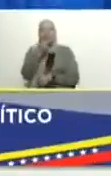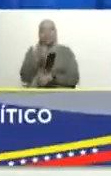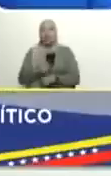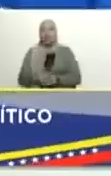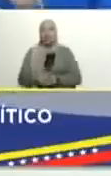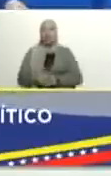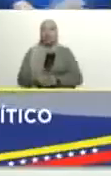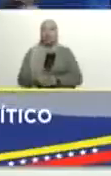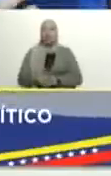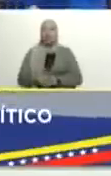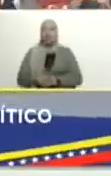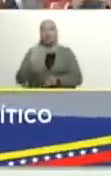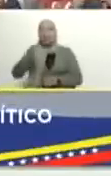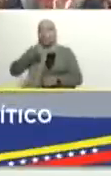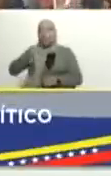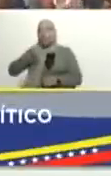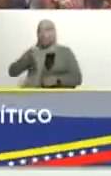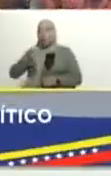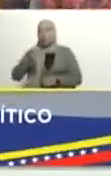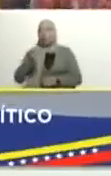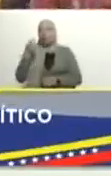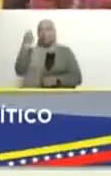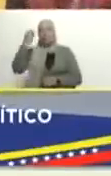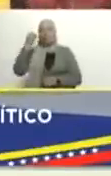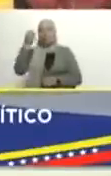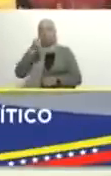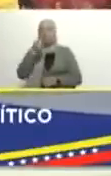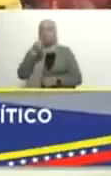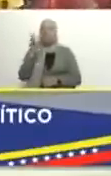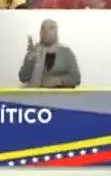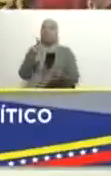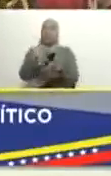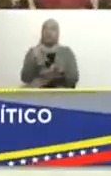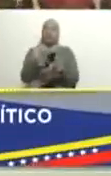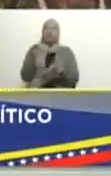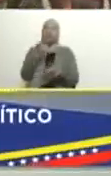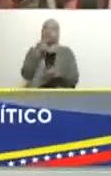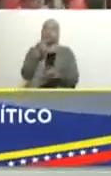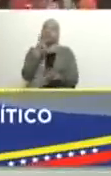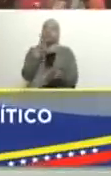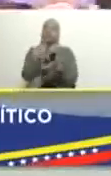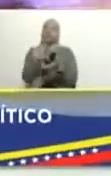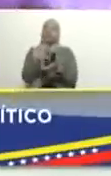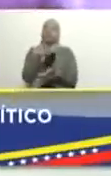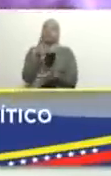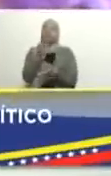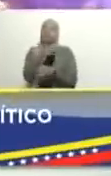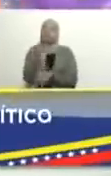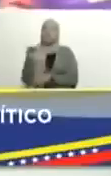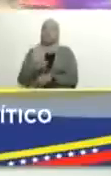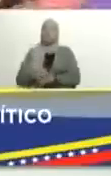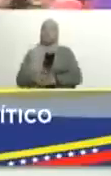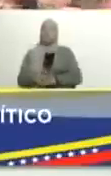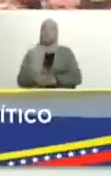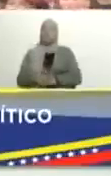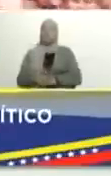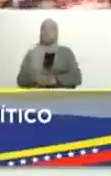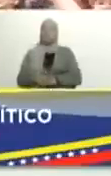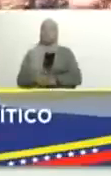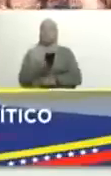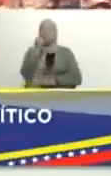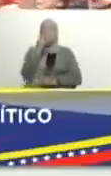varios periodistas. Creo que Ernesto Villegas participó de esa entrevista. ¿Correcto, Ernesto?